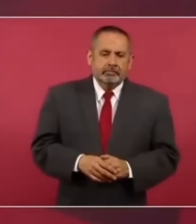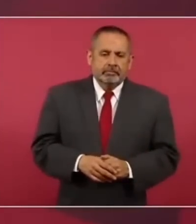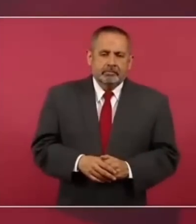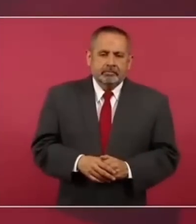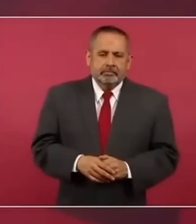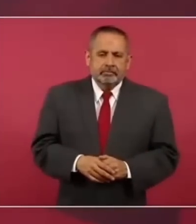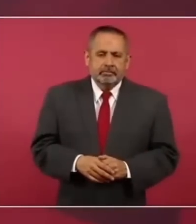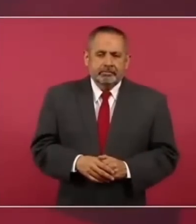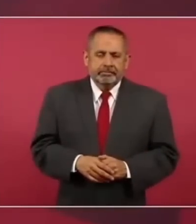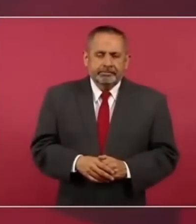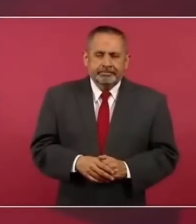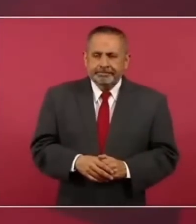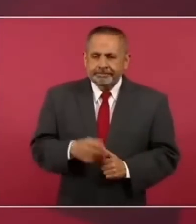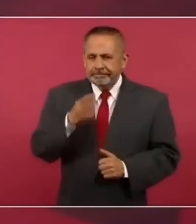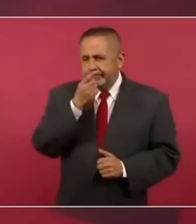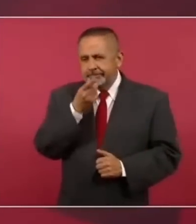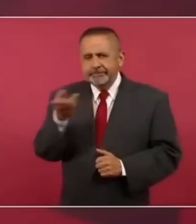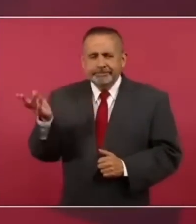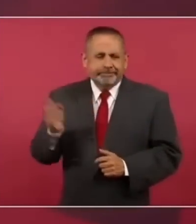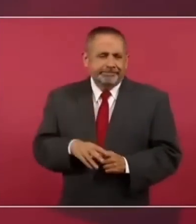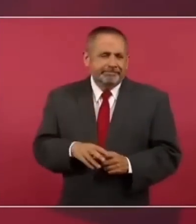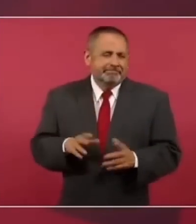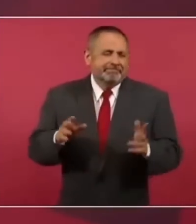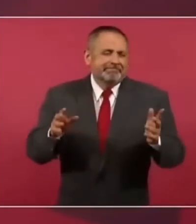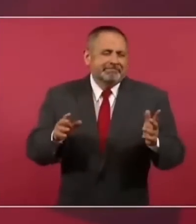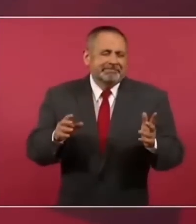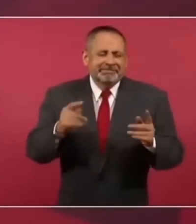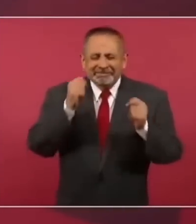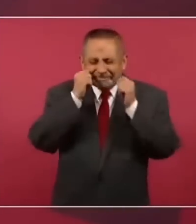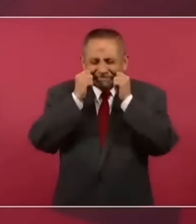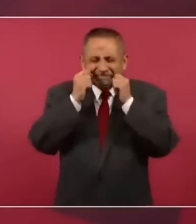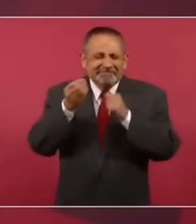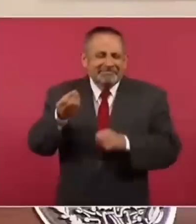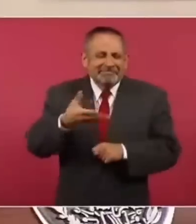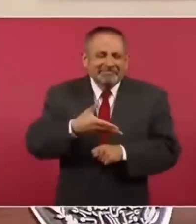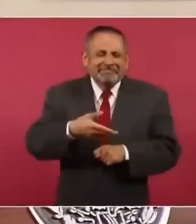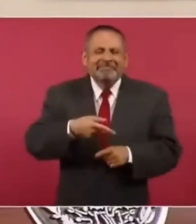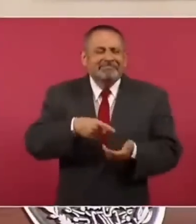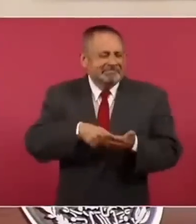como diría el clásico, haya sido como haya sido,